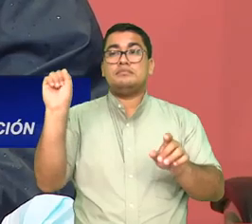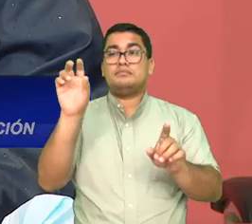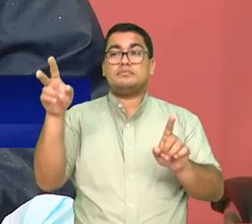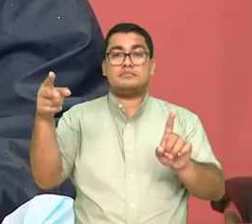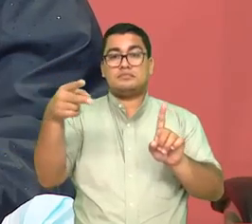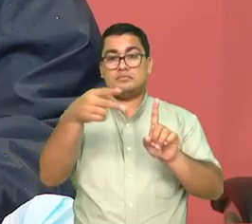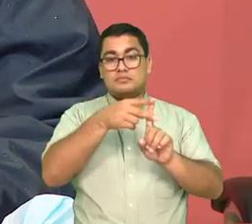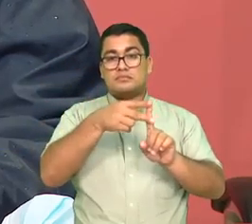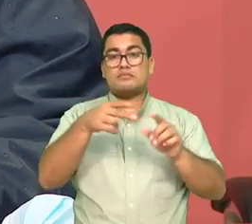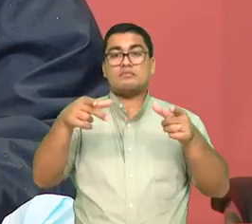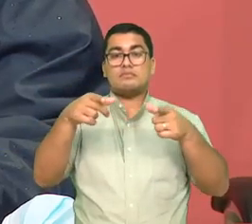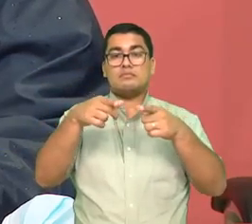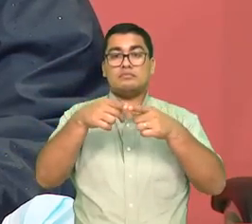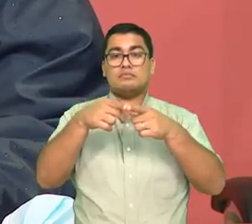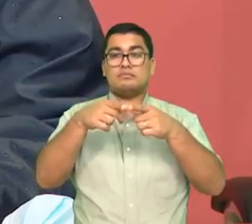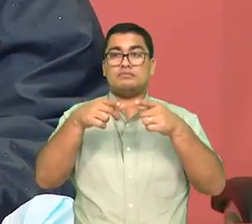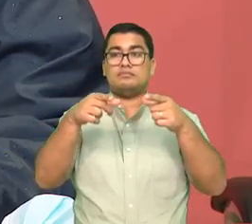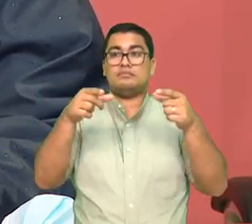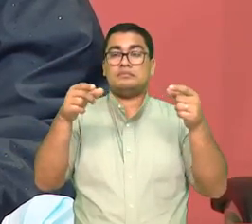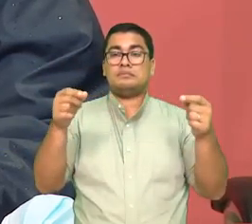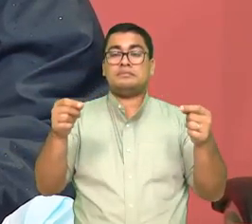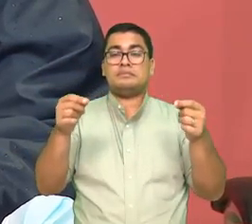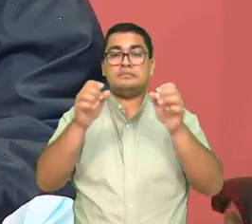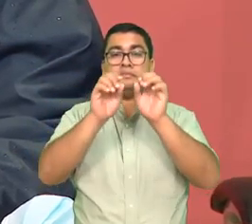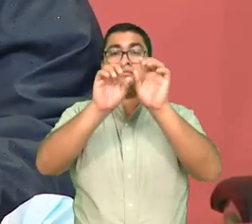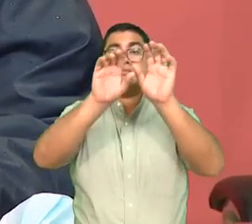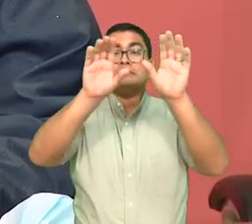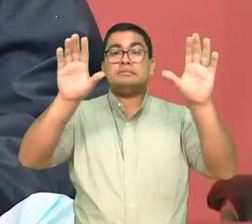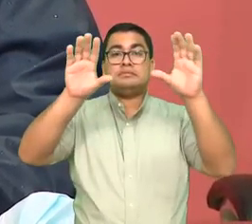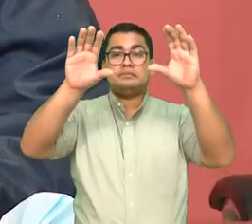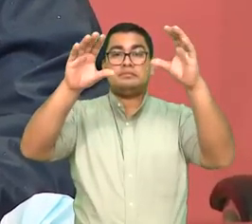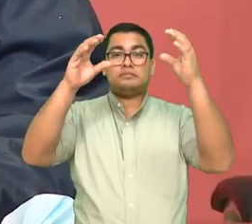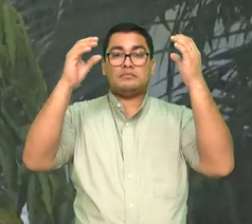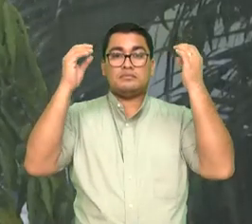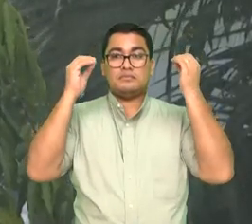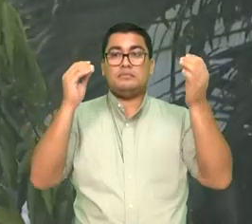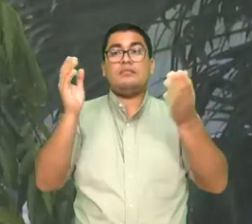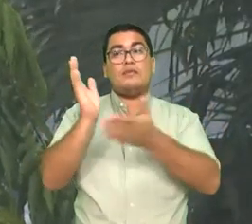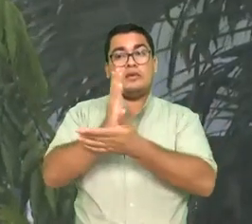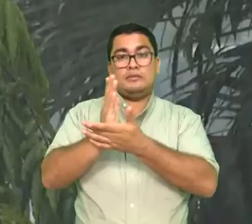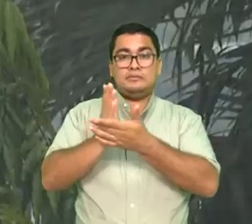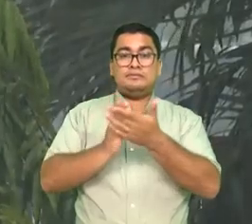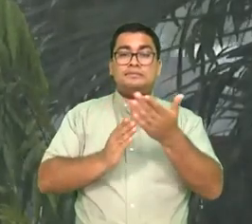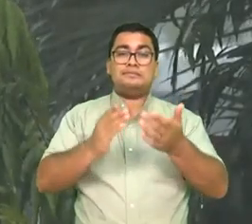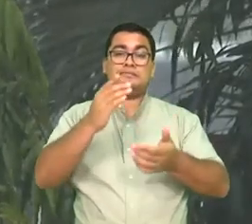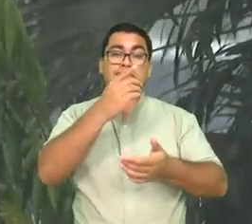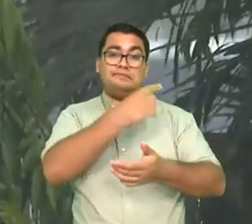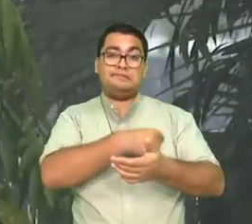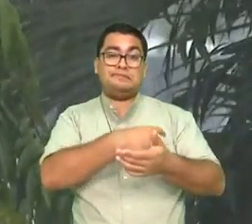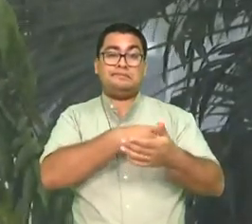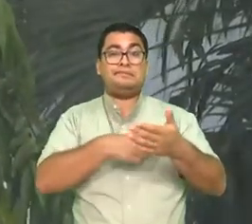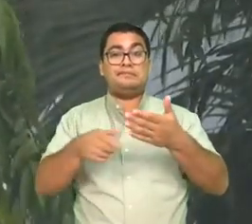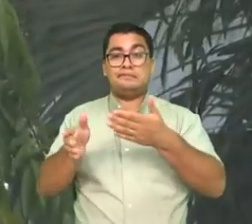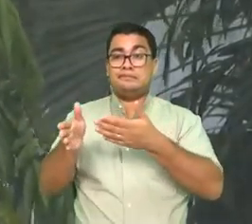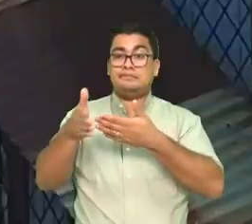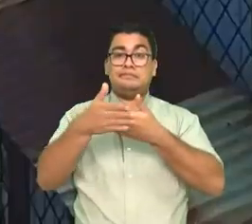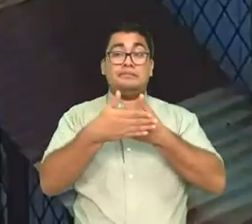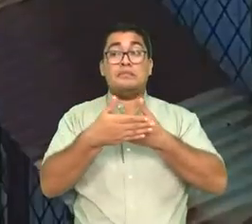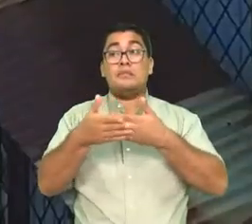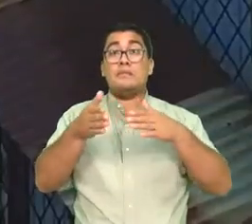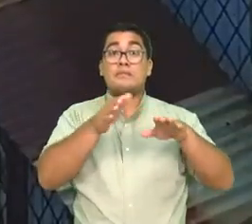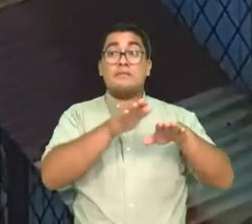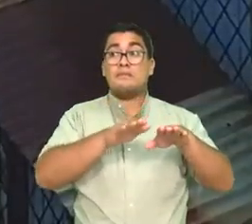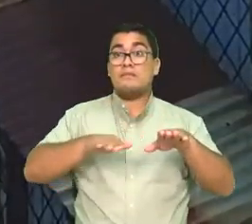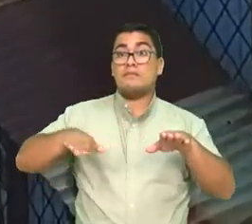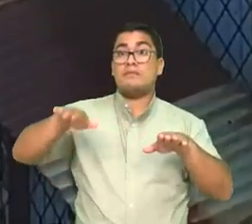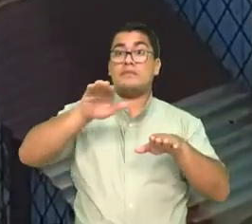Managua, que esta mañana también hemos suspendido clases en un centro de estudio. Además, se dispuso de más escuelas como